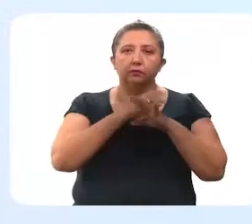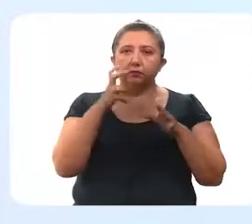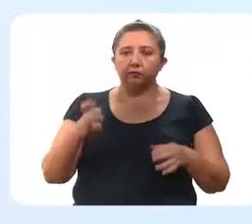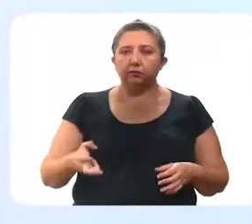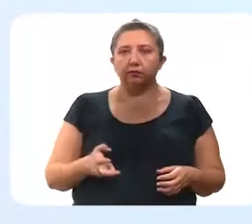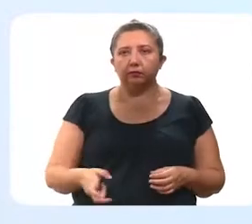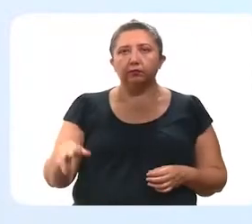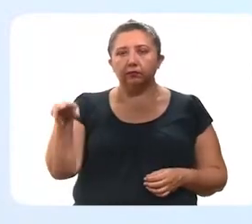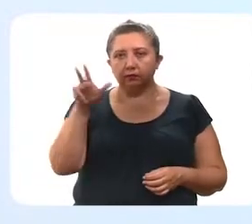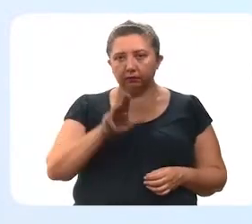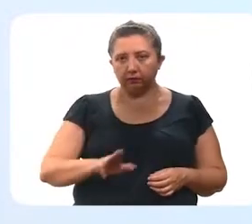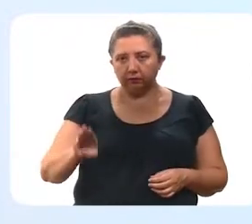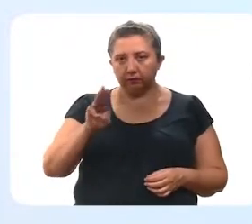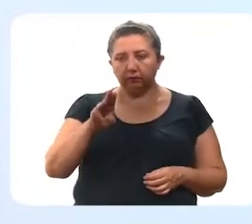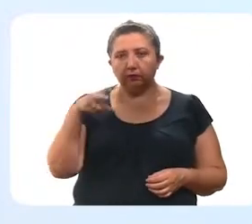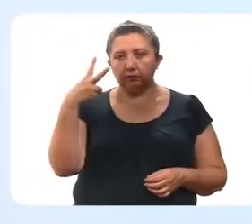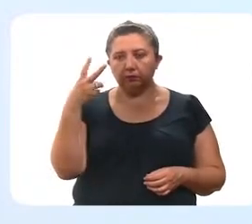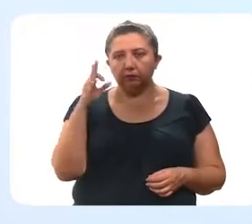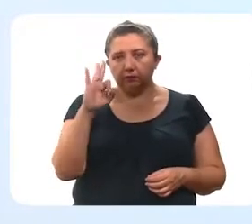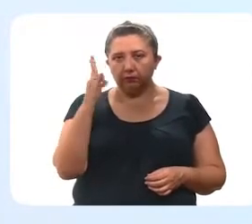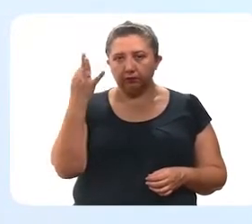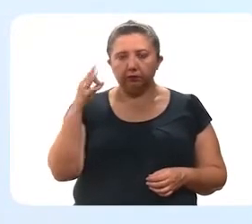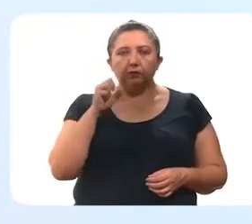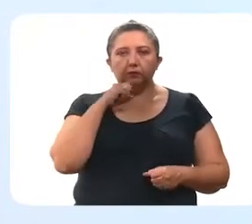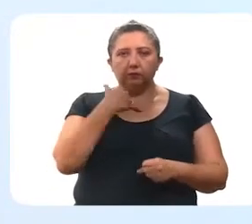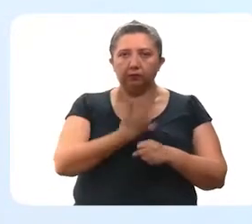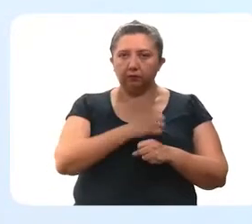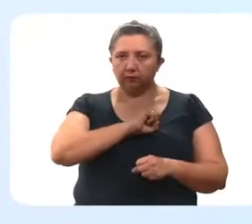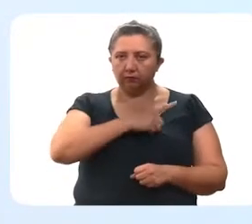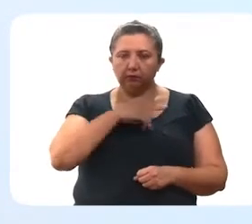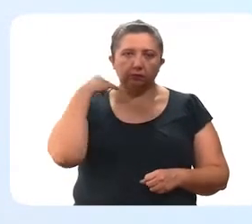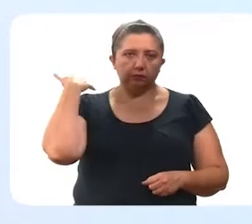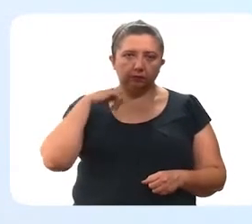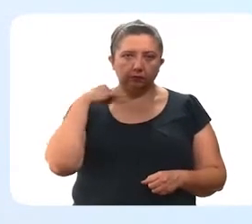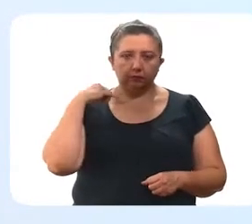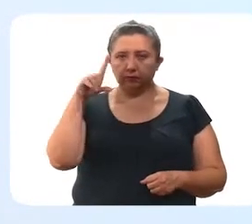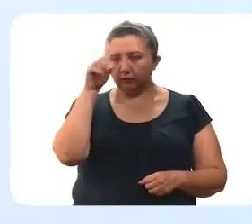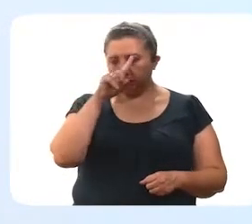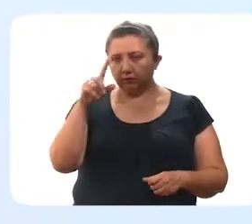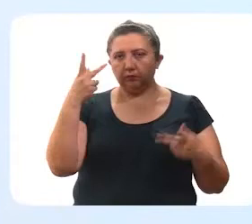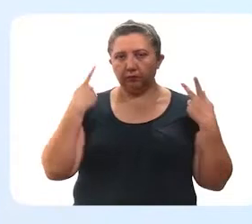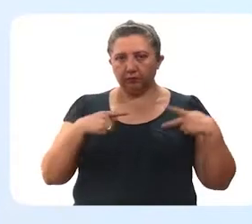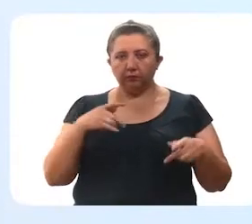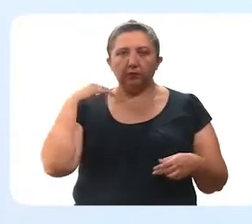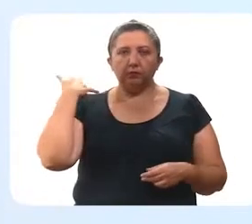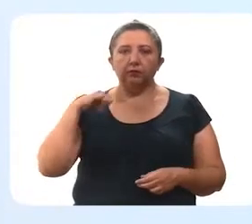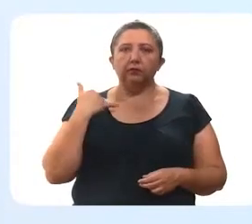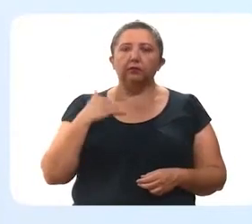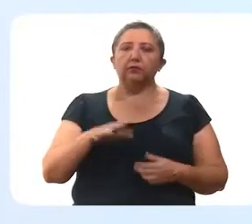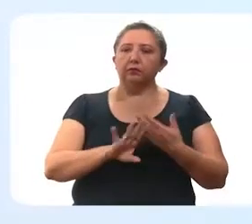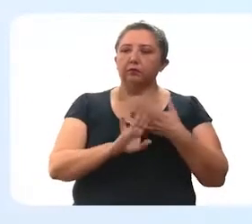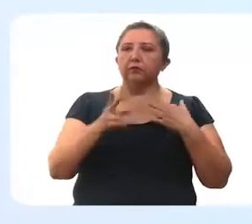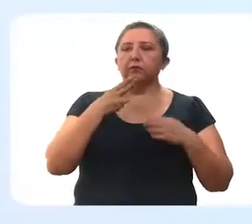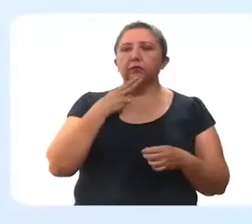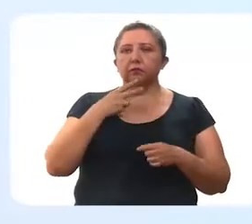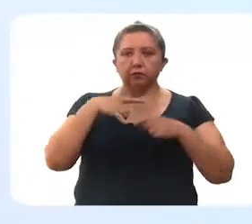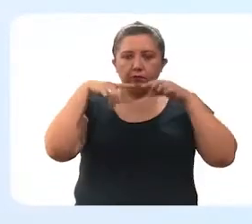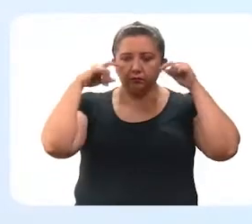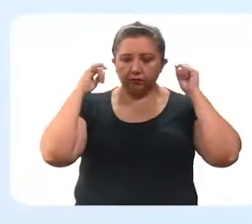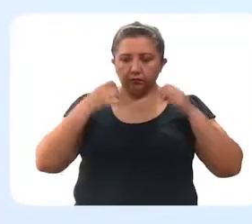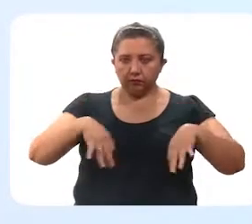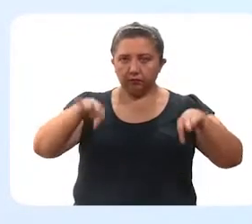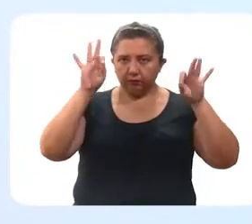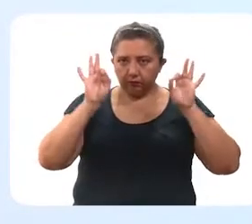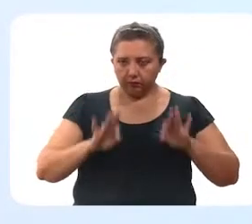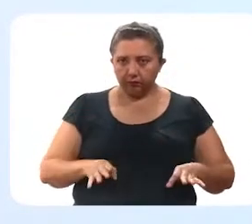parte médico de este miércoles 2 de febrero. La Secretaría de Salud de Yucatán recomienda a la población yucateca evitar el uso de cubrebocas